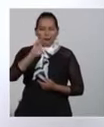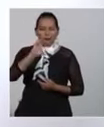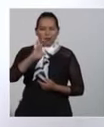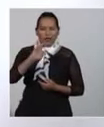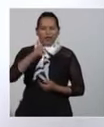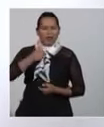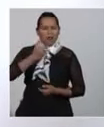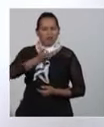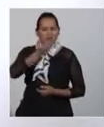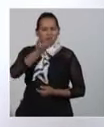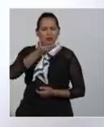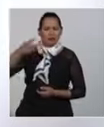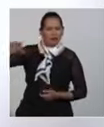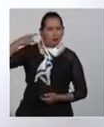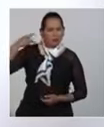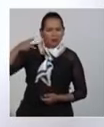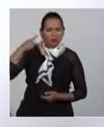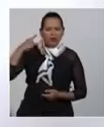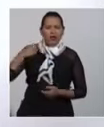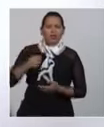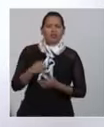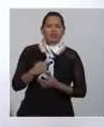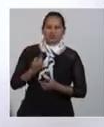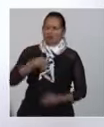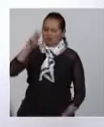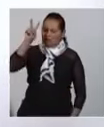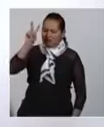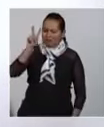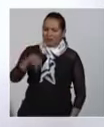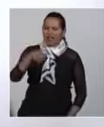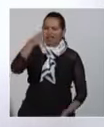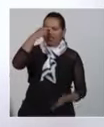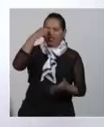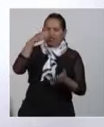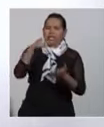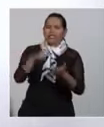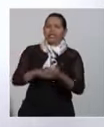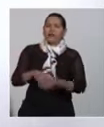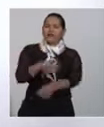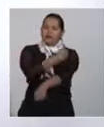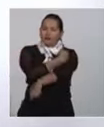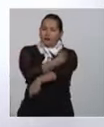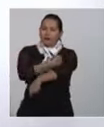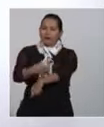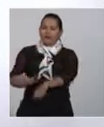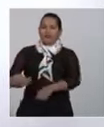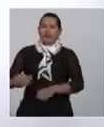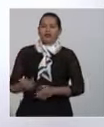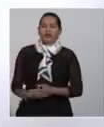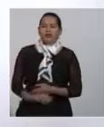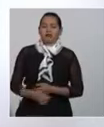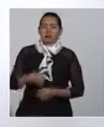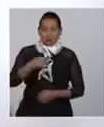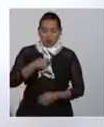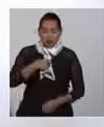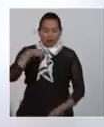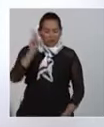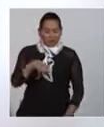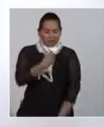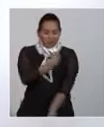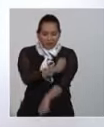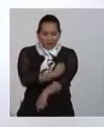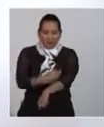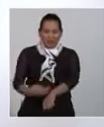poblanas. Soy un convencido que la familia, yo sí tengo familia, la familia es la